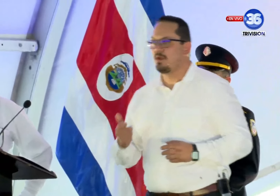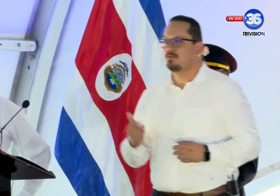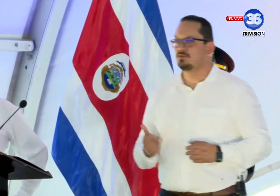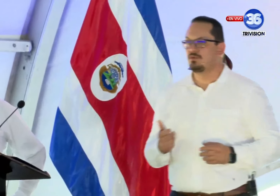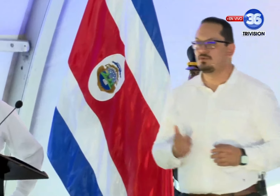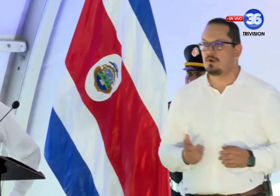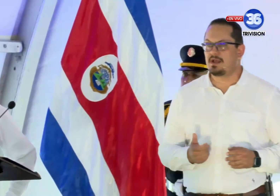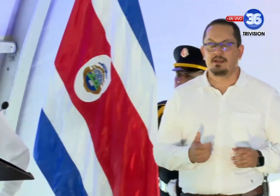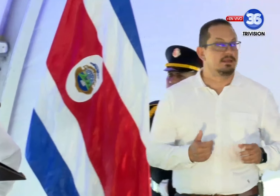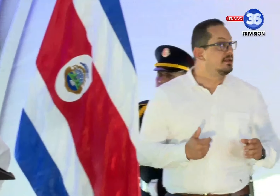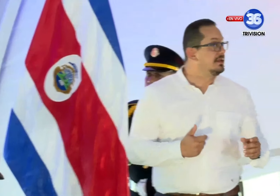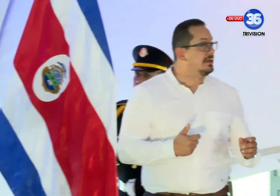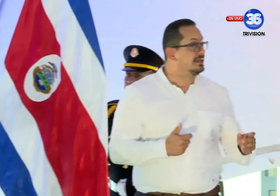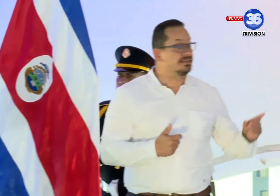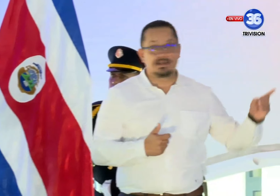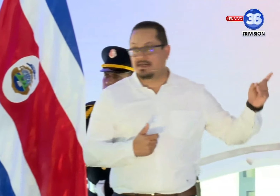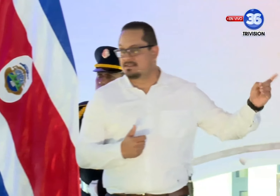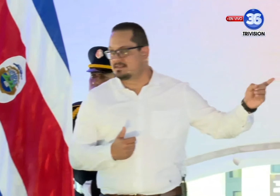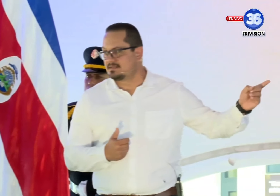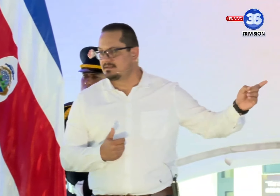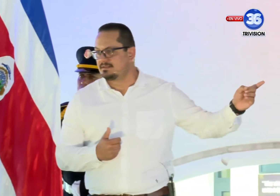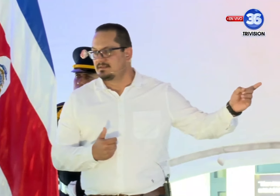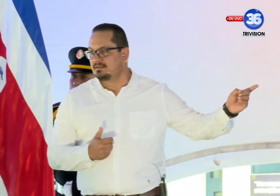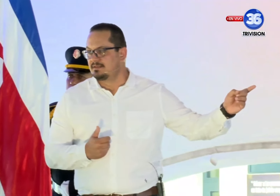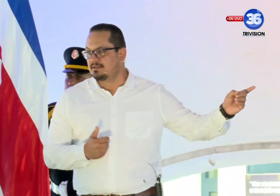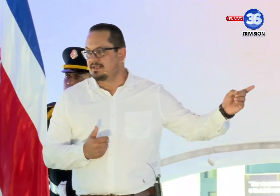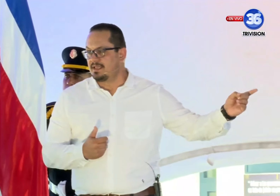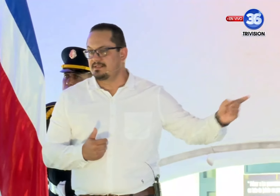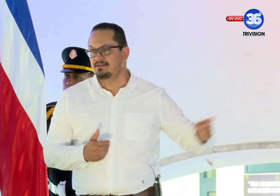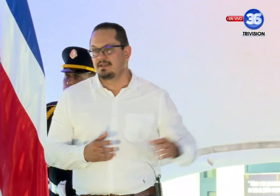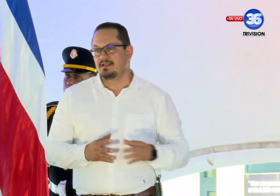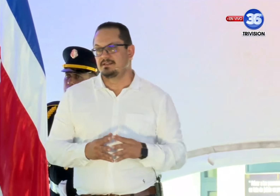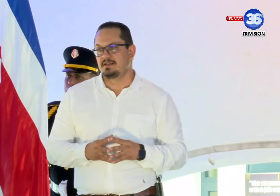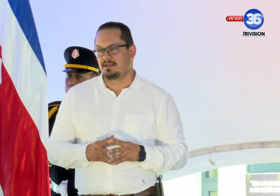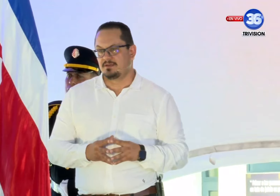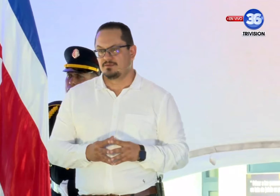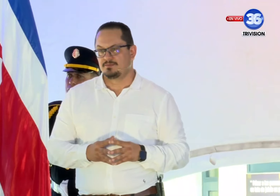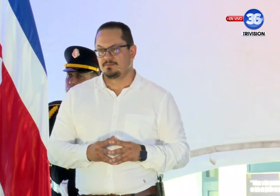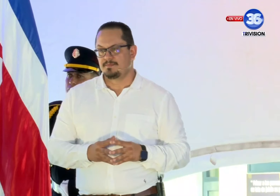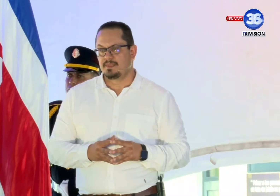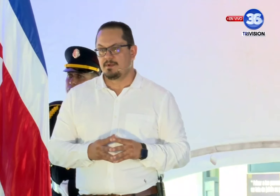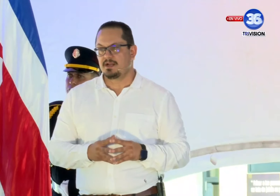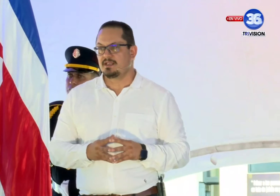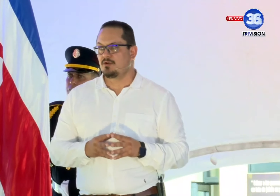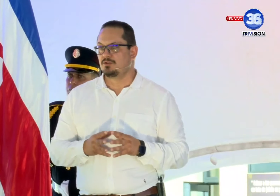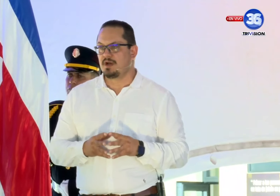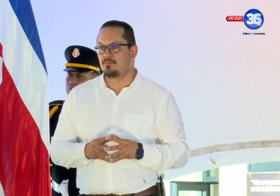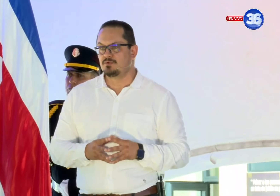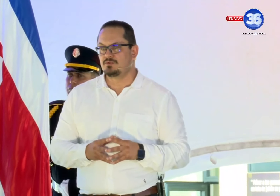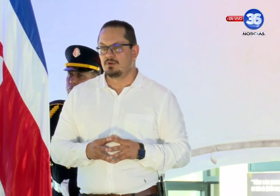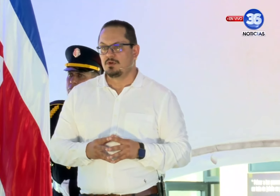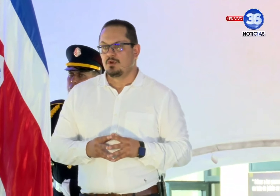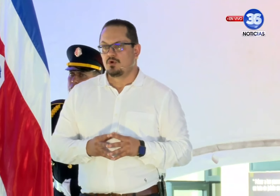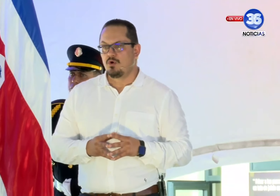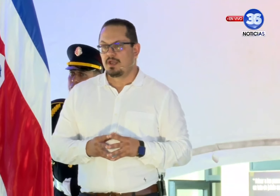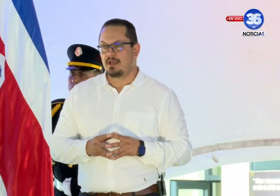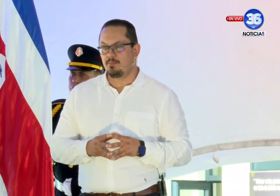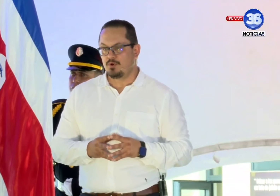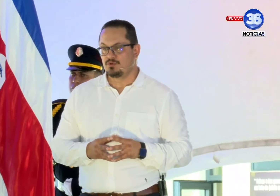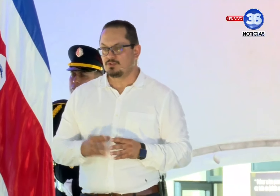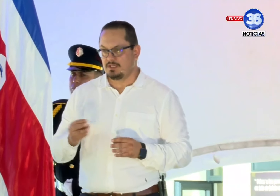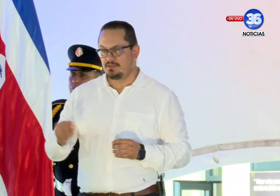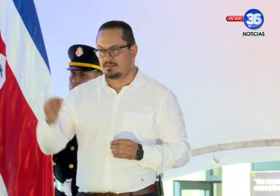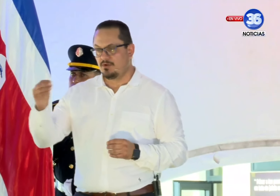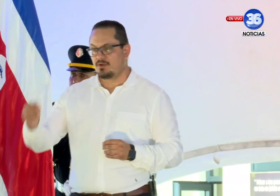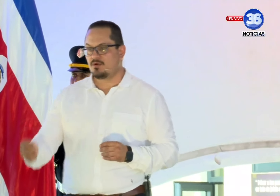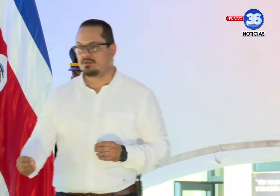Rica podamos controlar este cáncer que es el sicariato. De manera que contamos con el